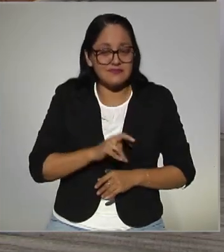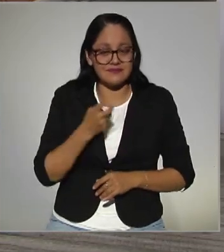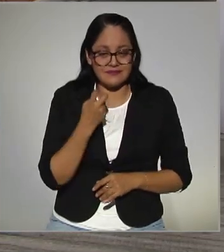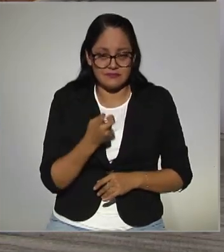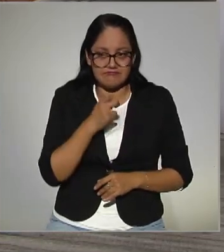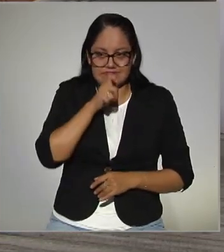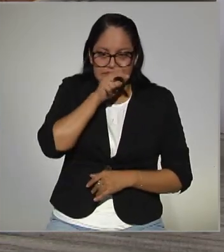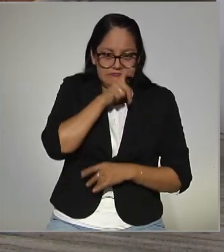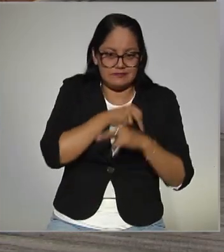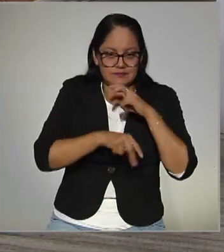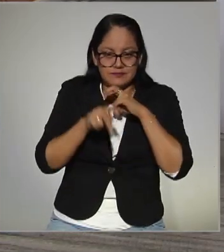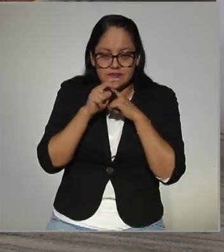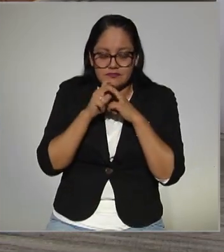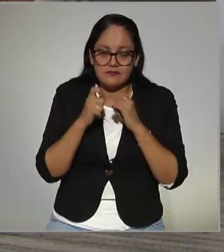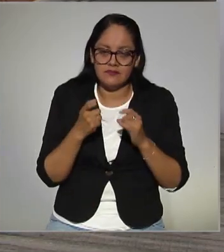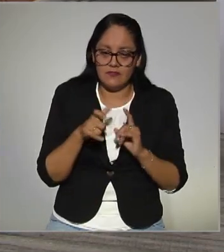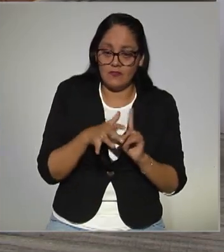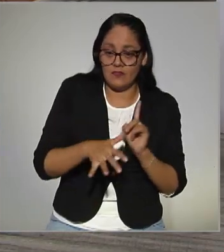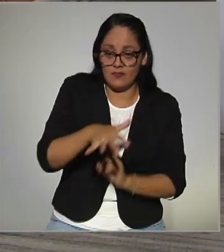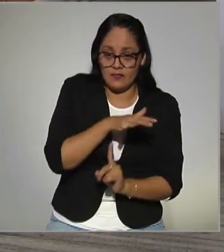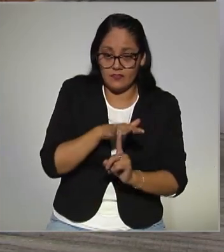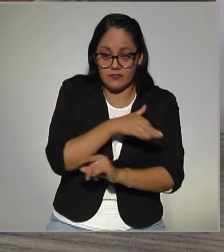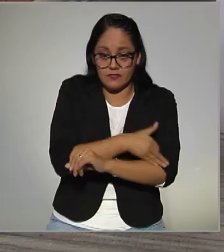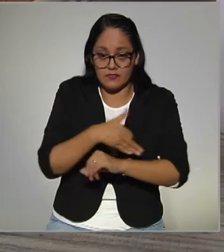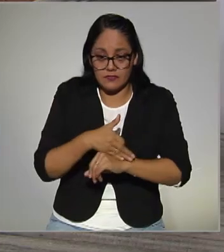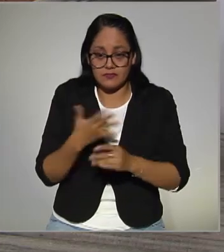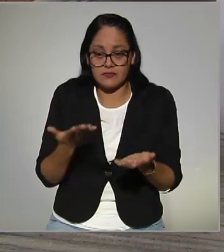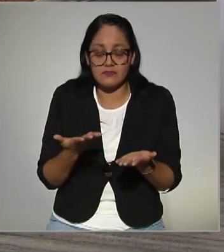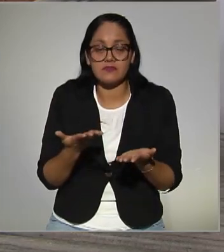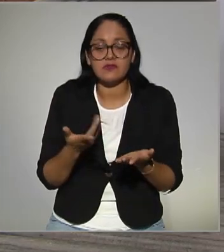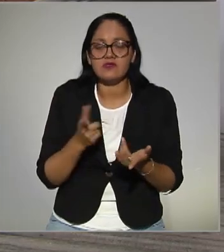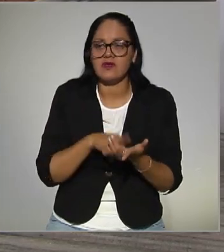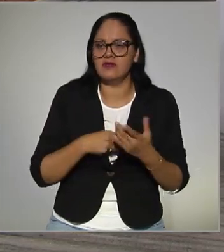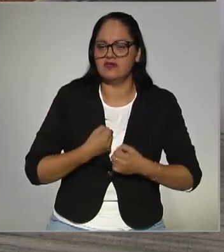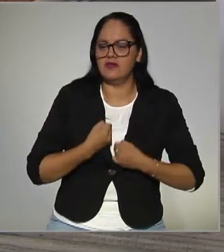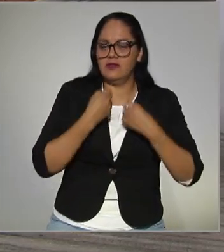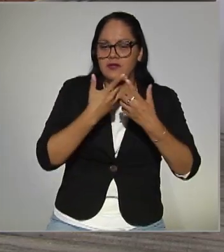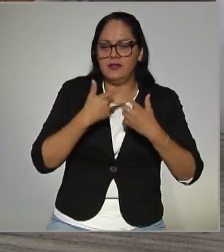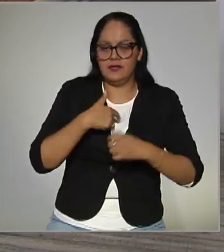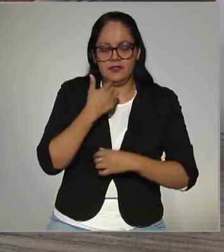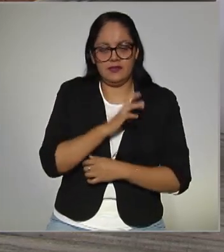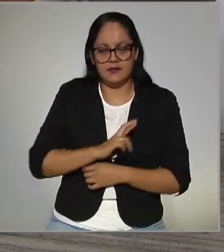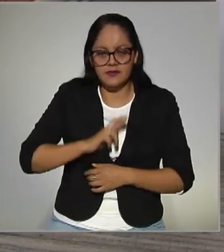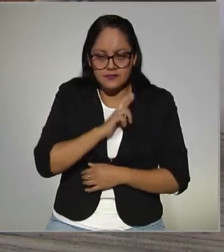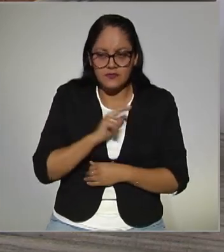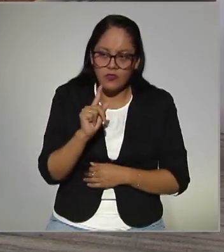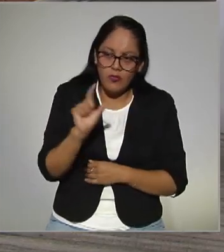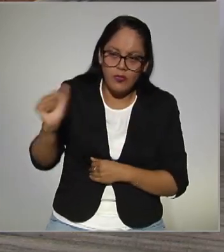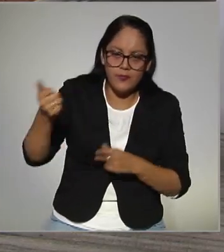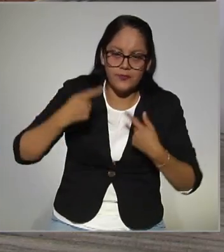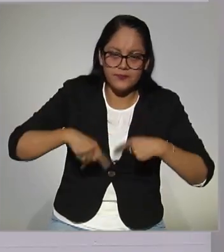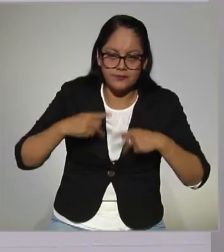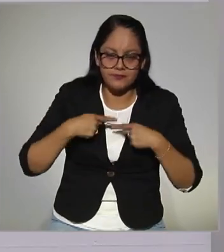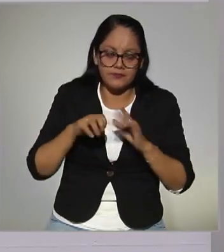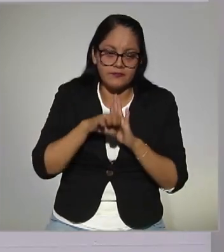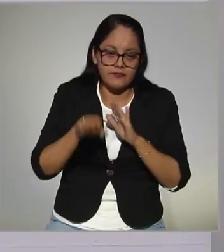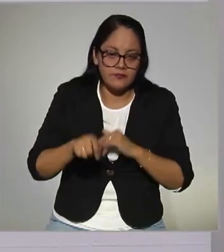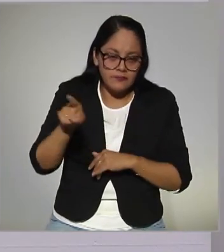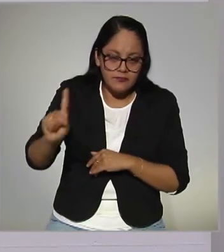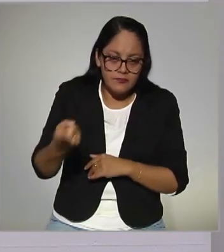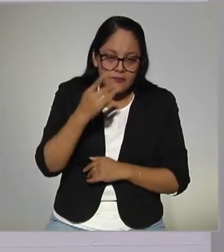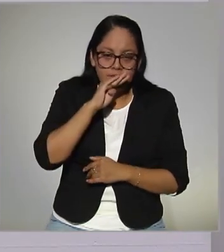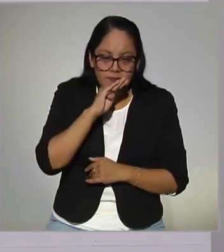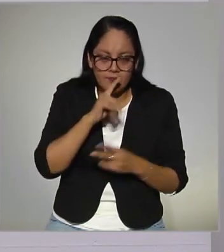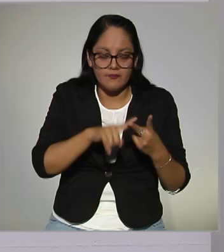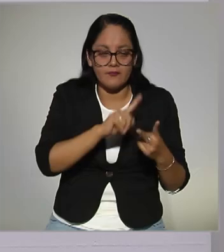muy preocupantes fuera del contexto de la familia. Ya no nada más expreso mi resentimiento hacia el otro, que en este caso puede ser la madre